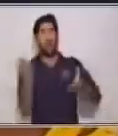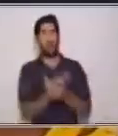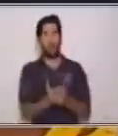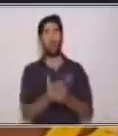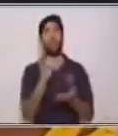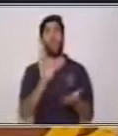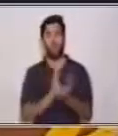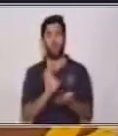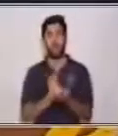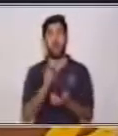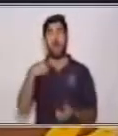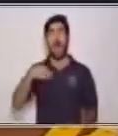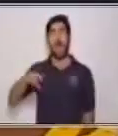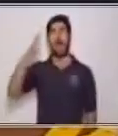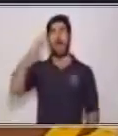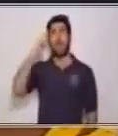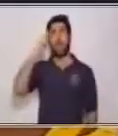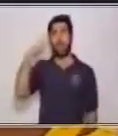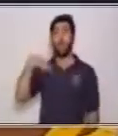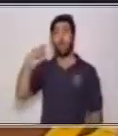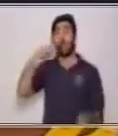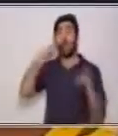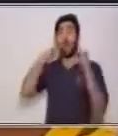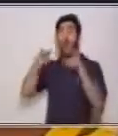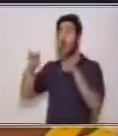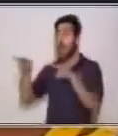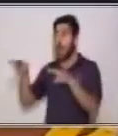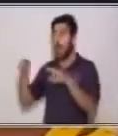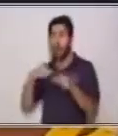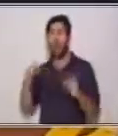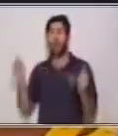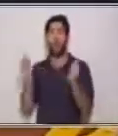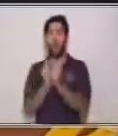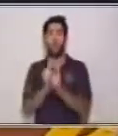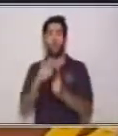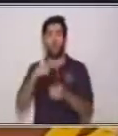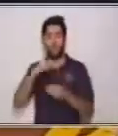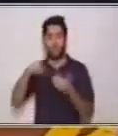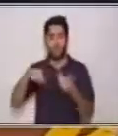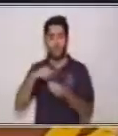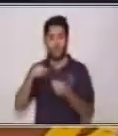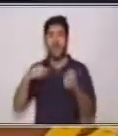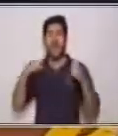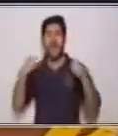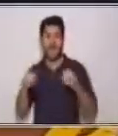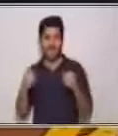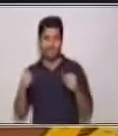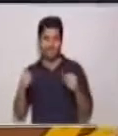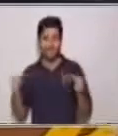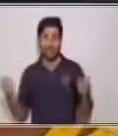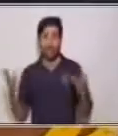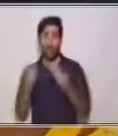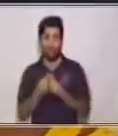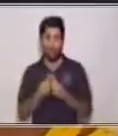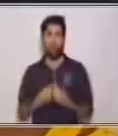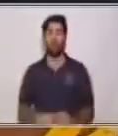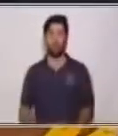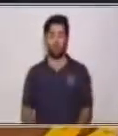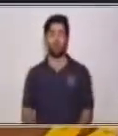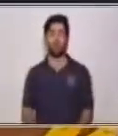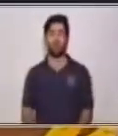un recuerdo de todo lo que has elaborado con tu familia en este tiempo de